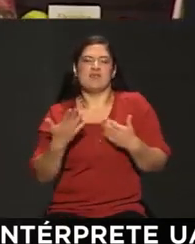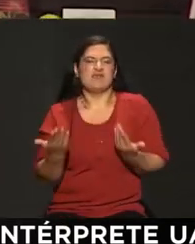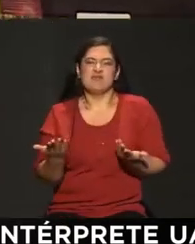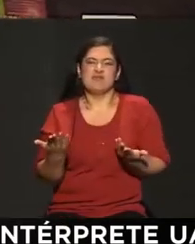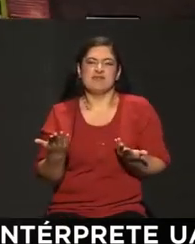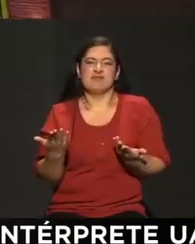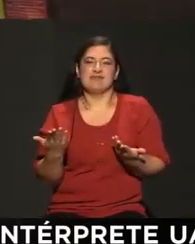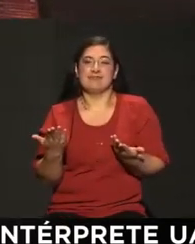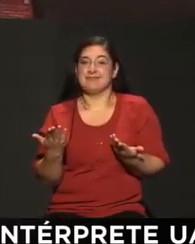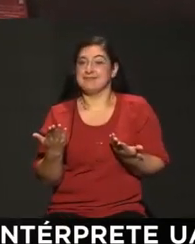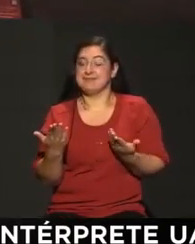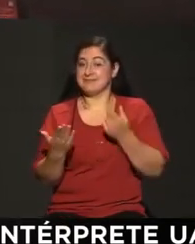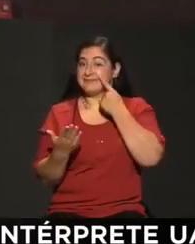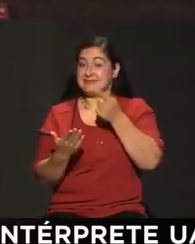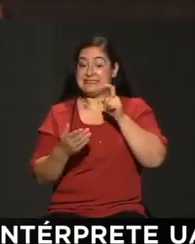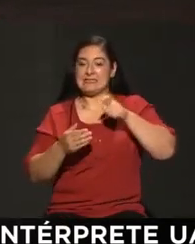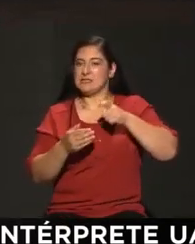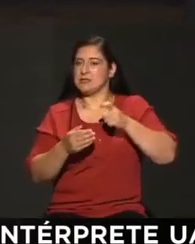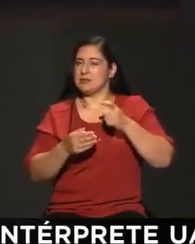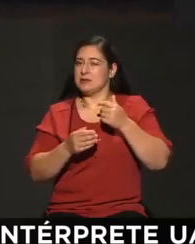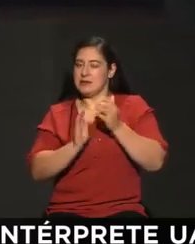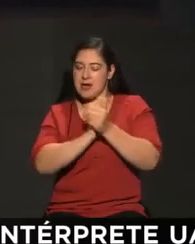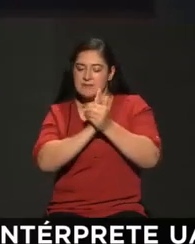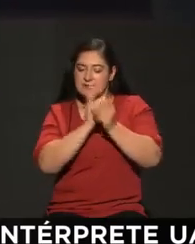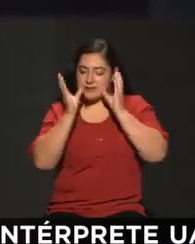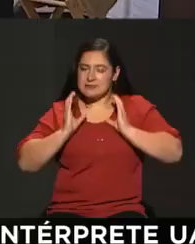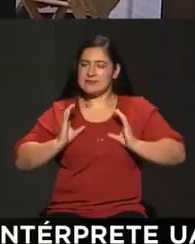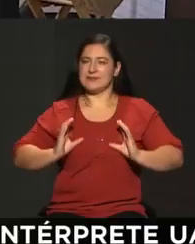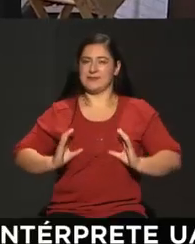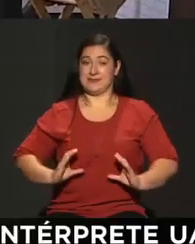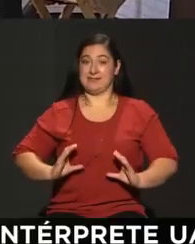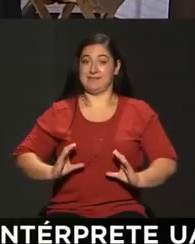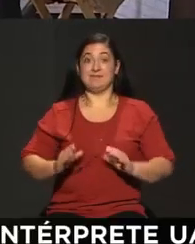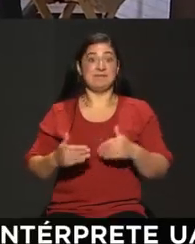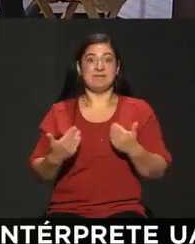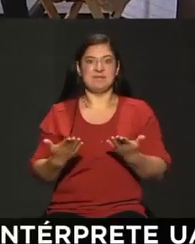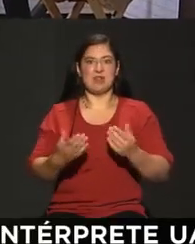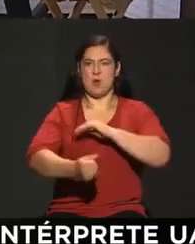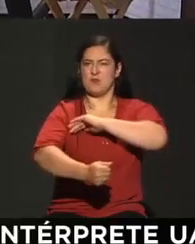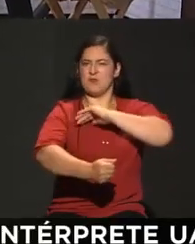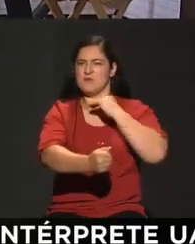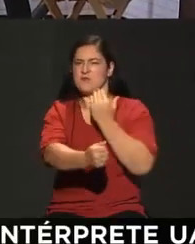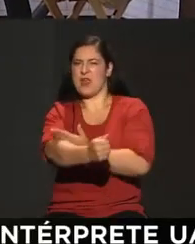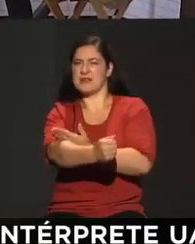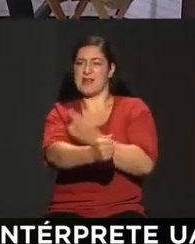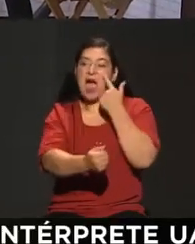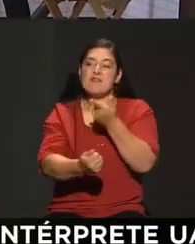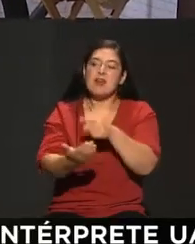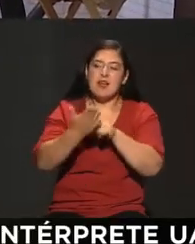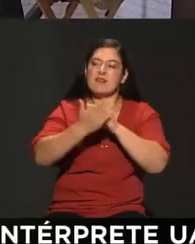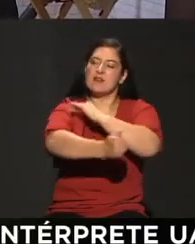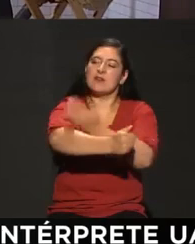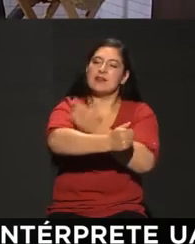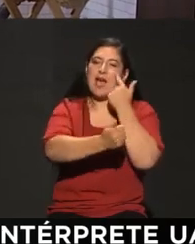jugar para trabajar las capacidades físicas, y es decir, ¡fuerza! A ver, muestre la fuerza